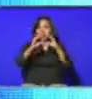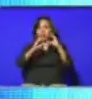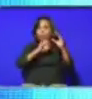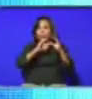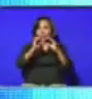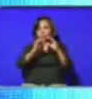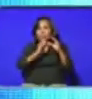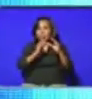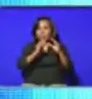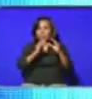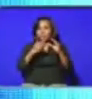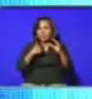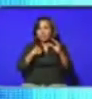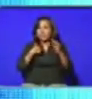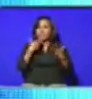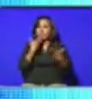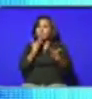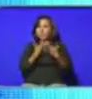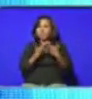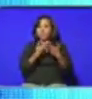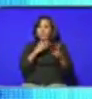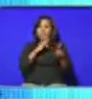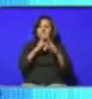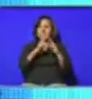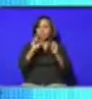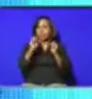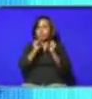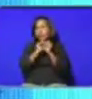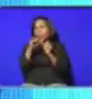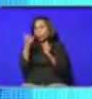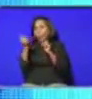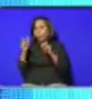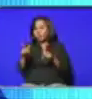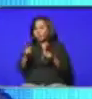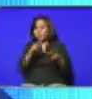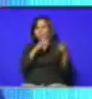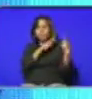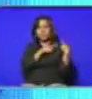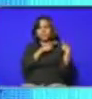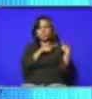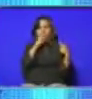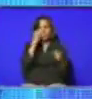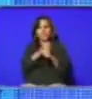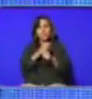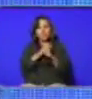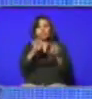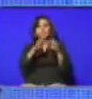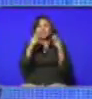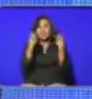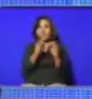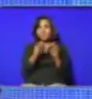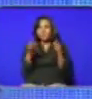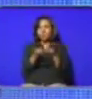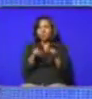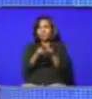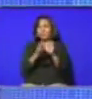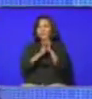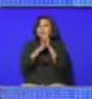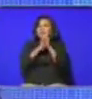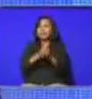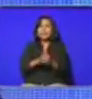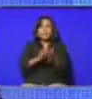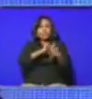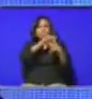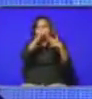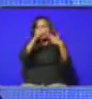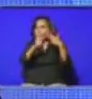relaciones interpersonales, la responsabilidad, el trabajo en equipo, el liderizar, toda una serie de componentes